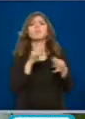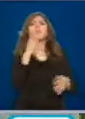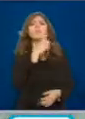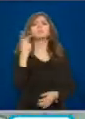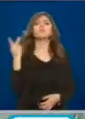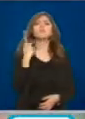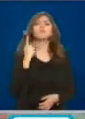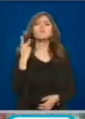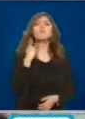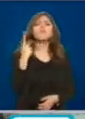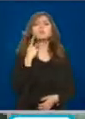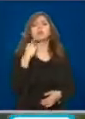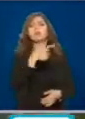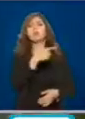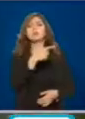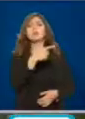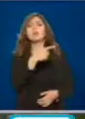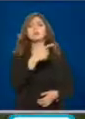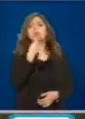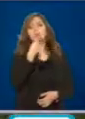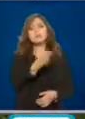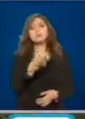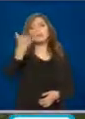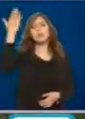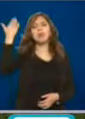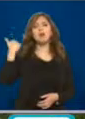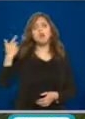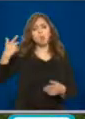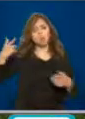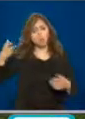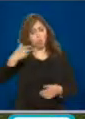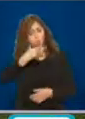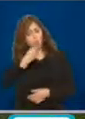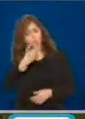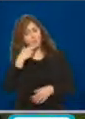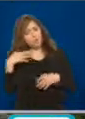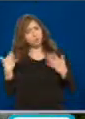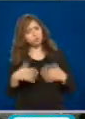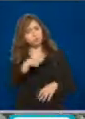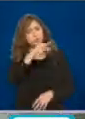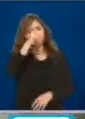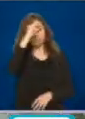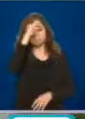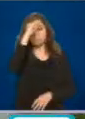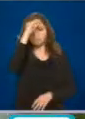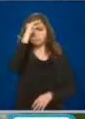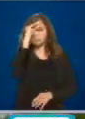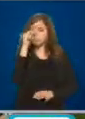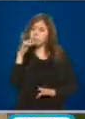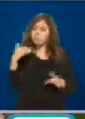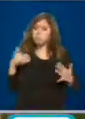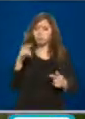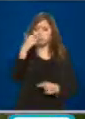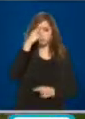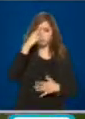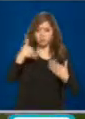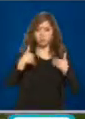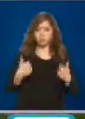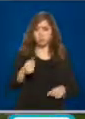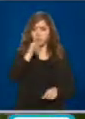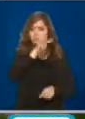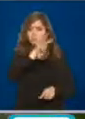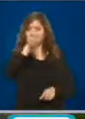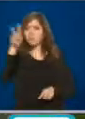Plaza Pública, un maestro muy culto, de una sapiencia y una lucidez para ver el